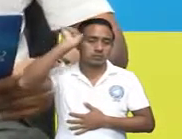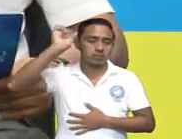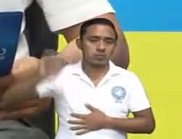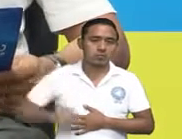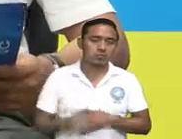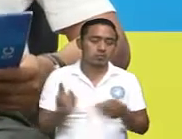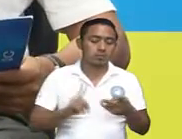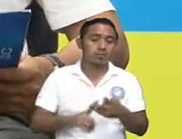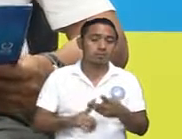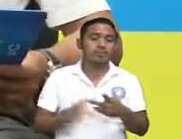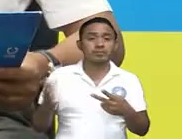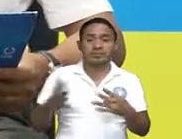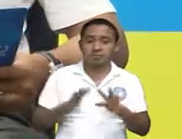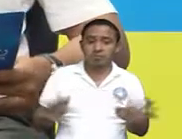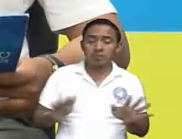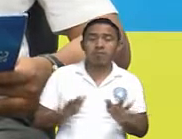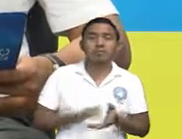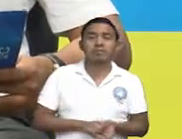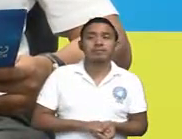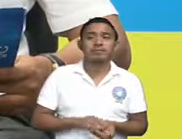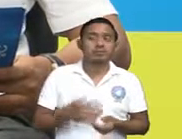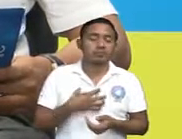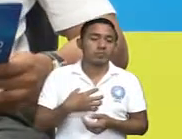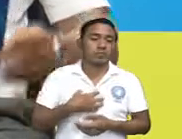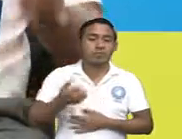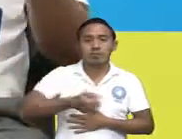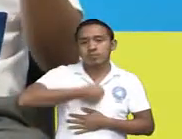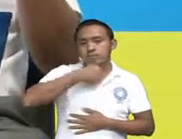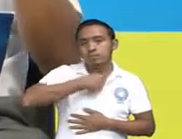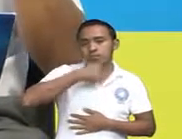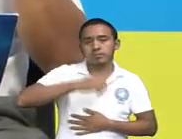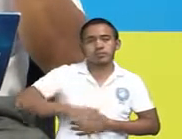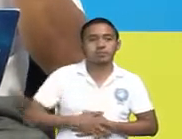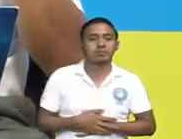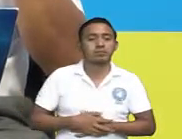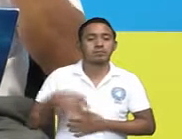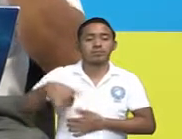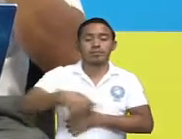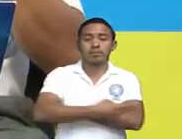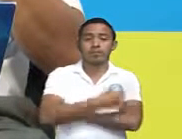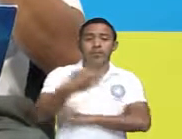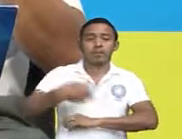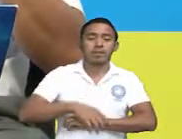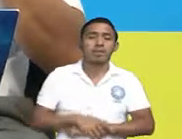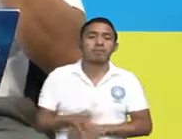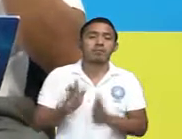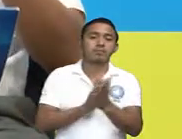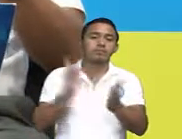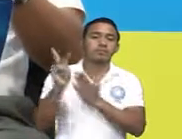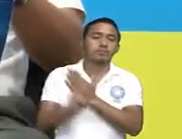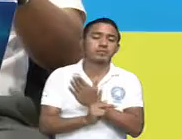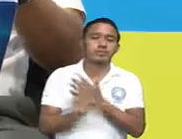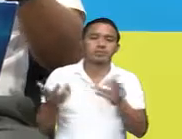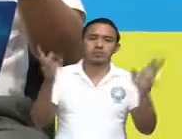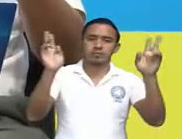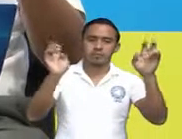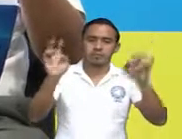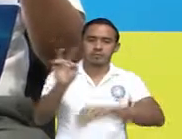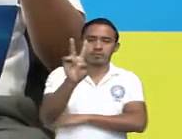los adolescentes y, por supuesto, a nuestros abuelitos. El día de hoy tenemos un programa sobre las